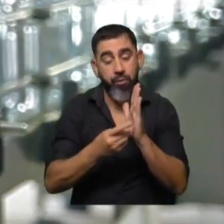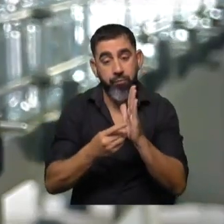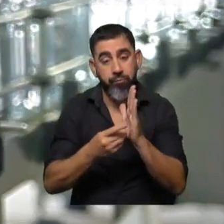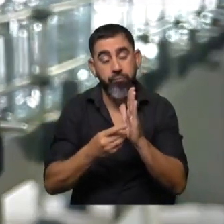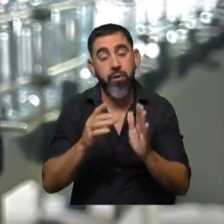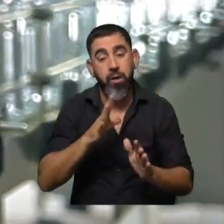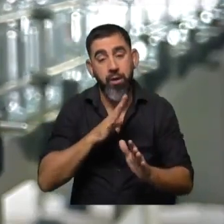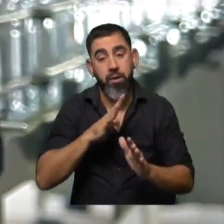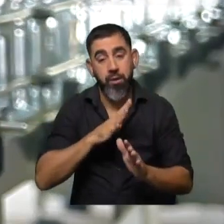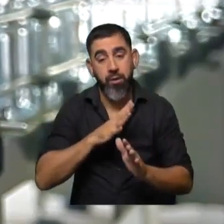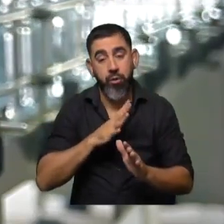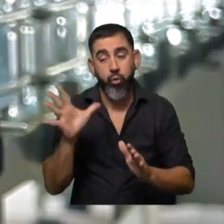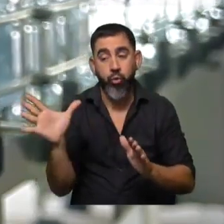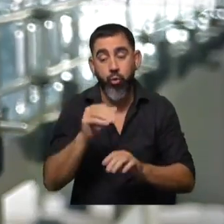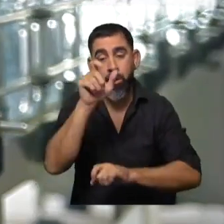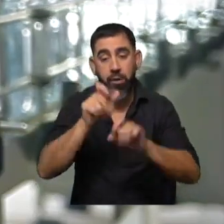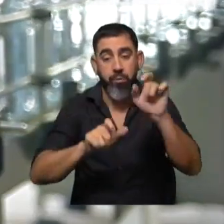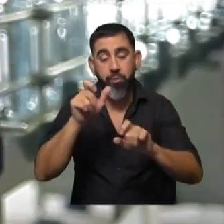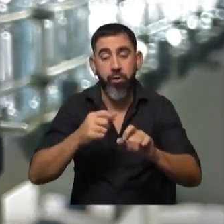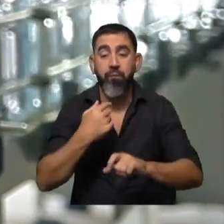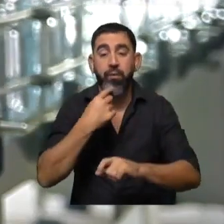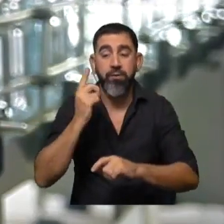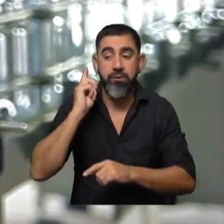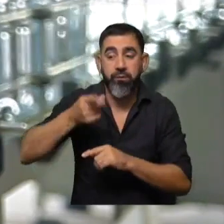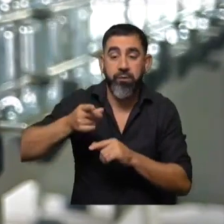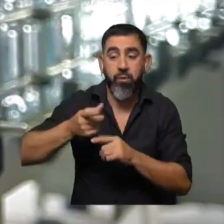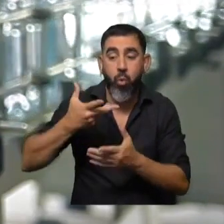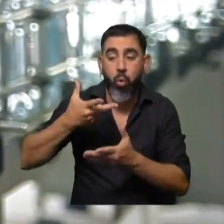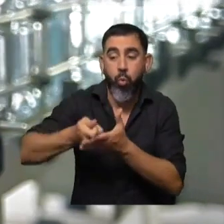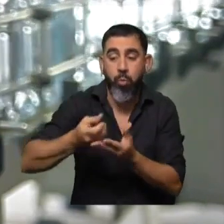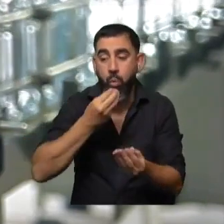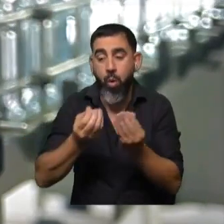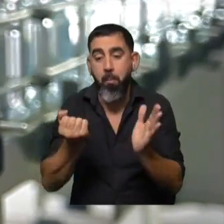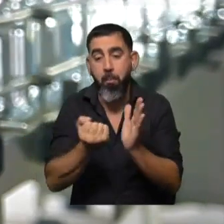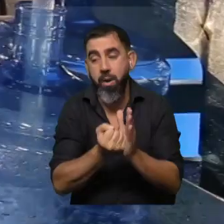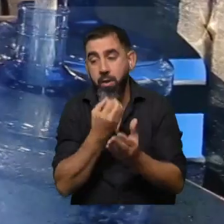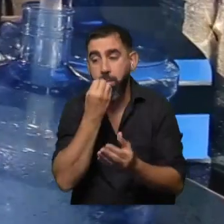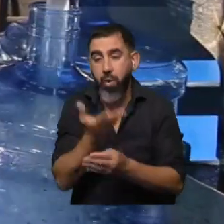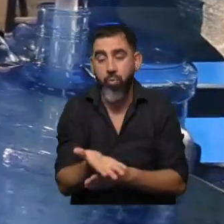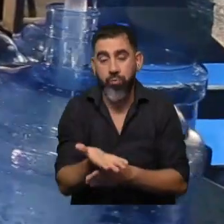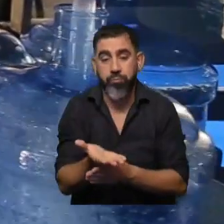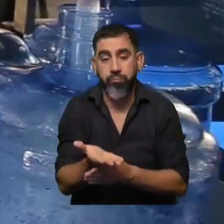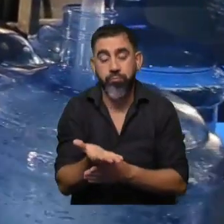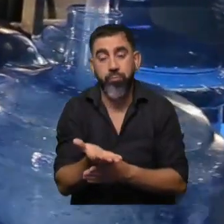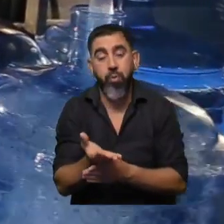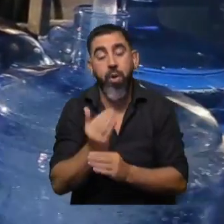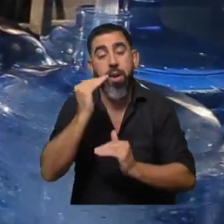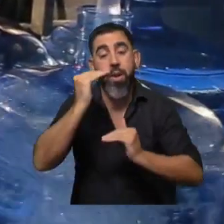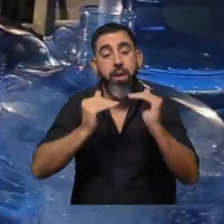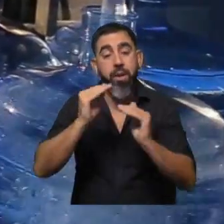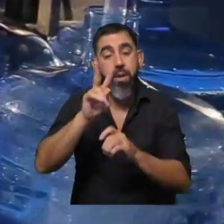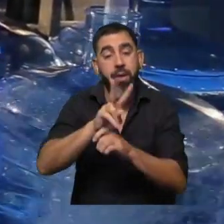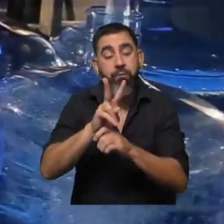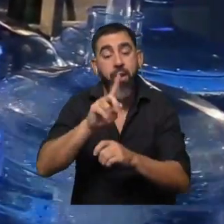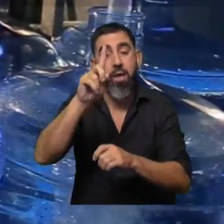se encuentran al alcance de la población para ayudar en la toma de decisiones sobre la marca a comprar. Los parámetros que se miden en el